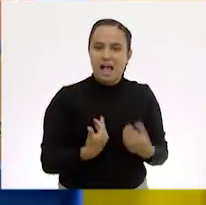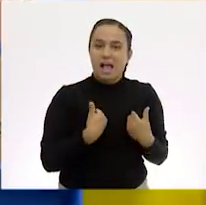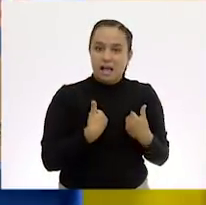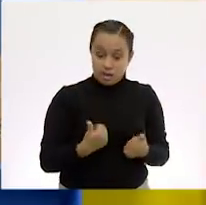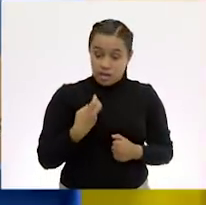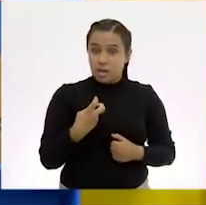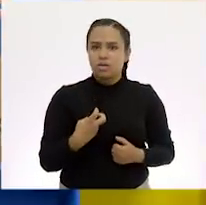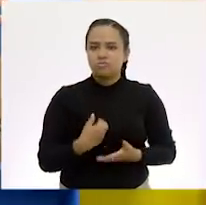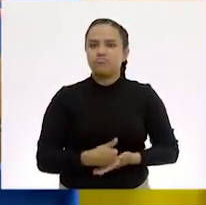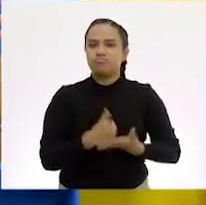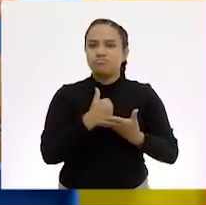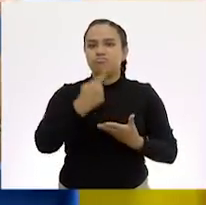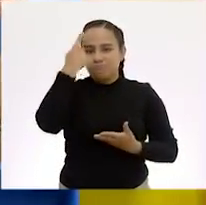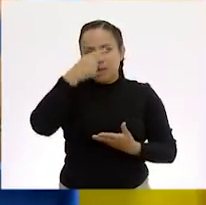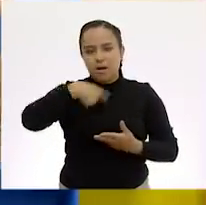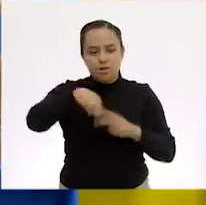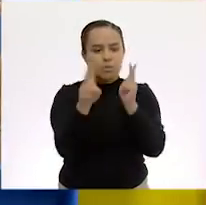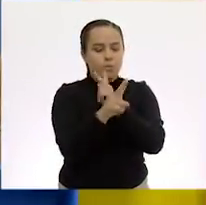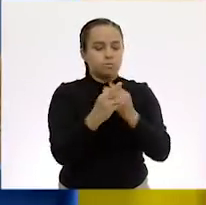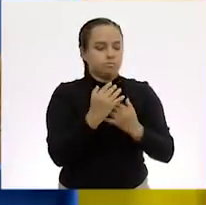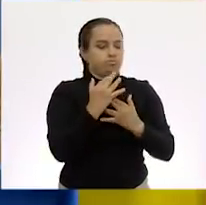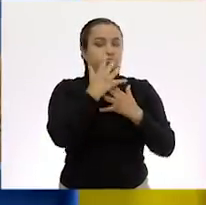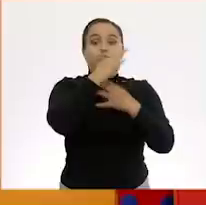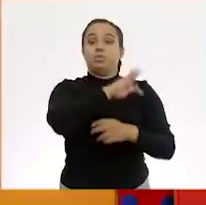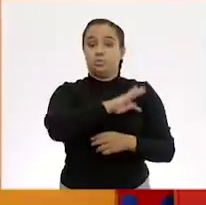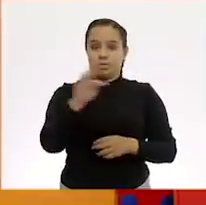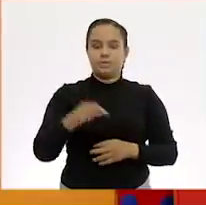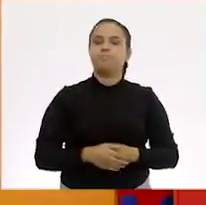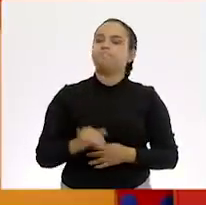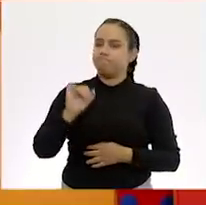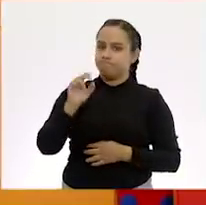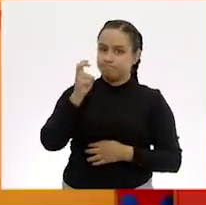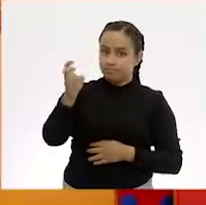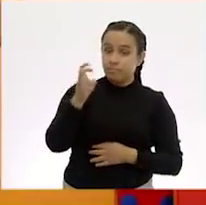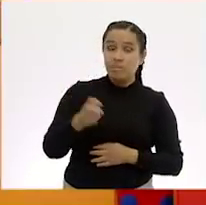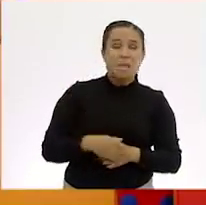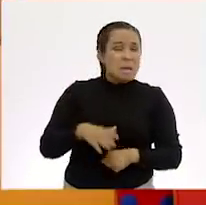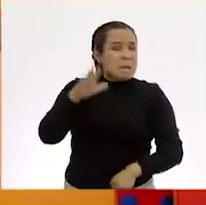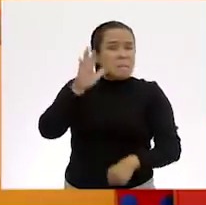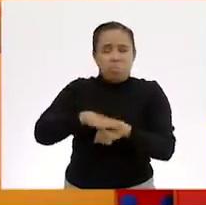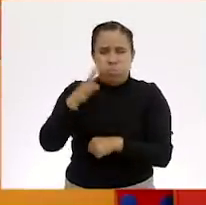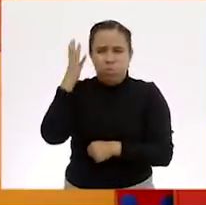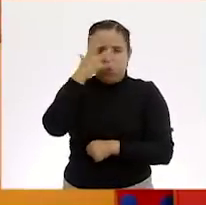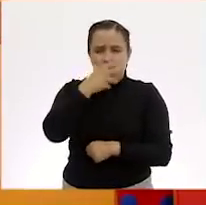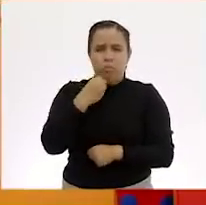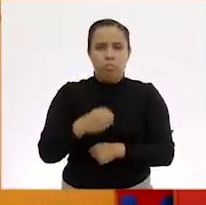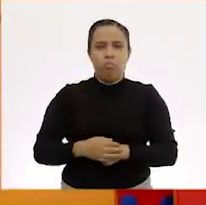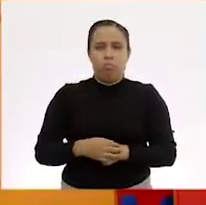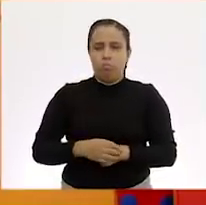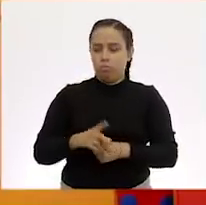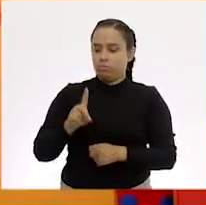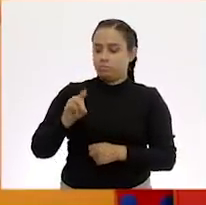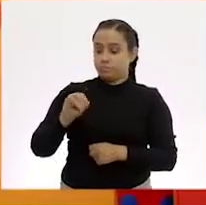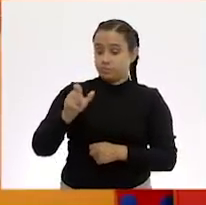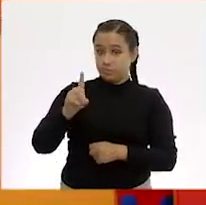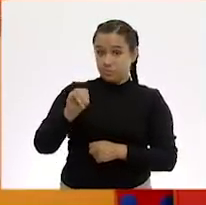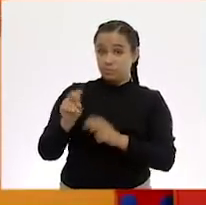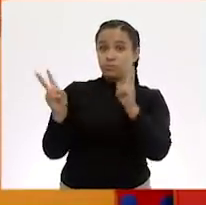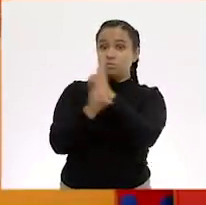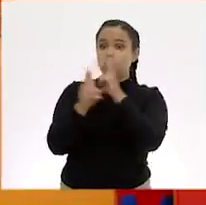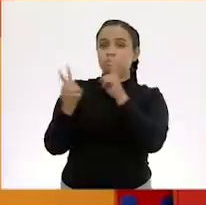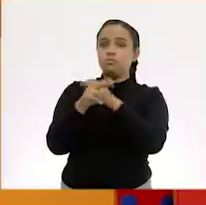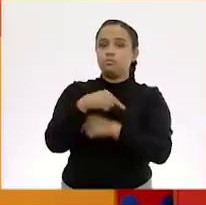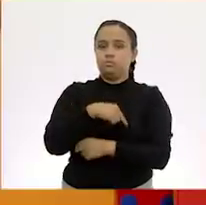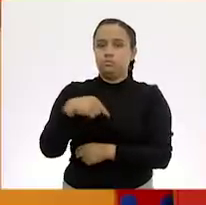nos ayudan a producir ese oxígeno que respiramos. Así es, Ruth. Y lo maravilloso de esto es que el dióxido de carbono es un desecho